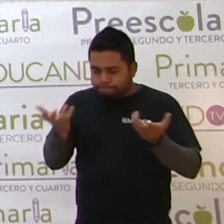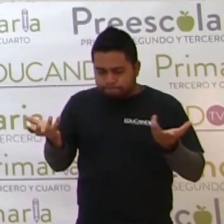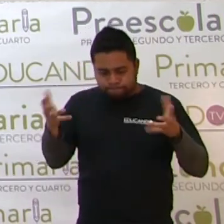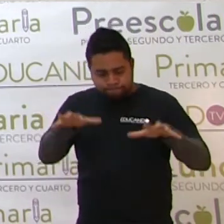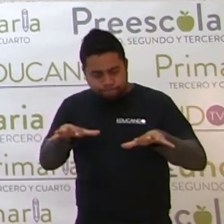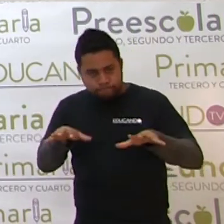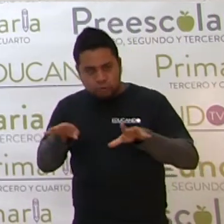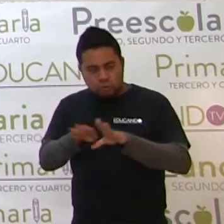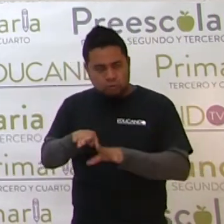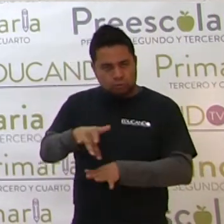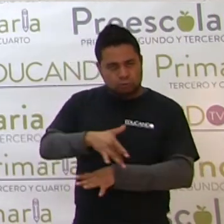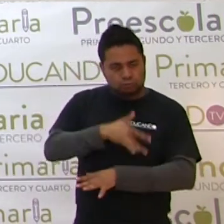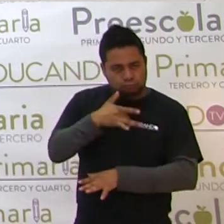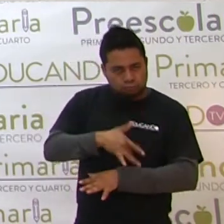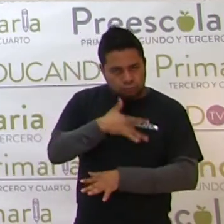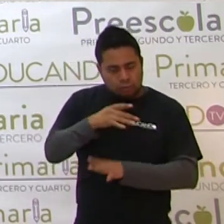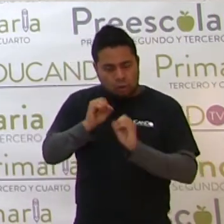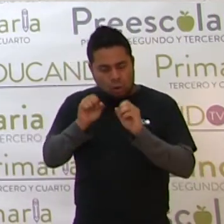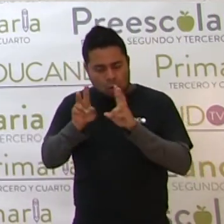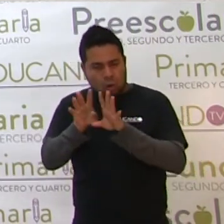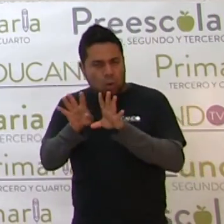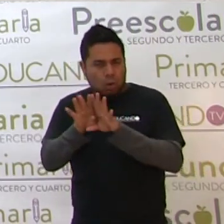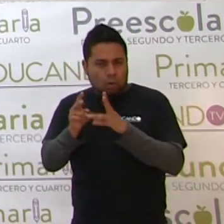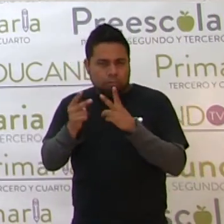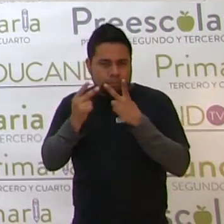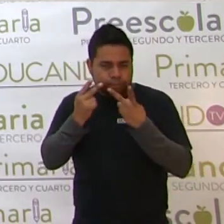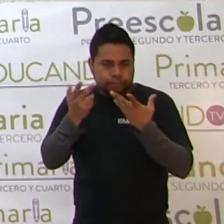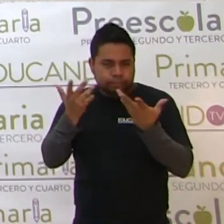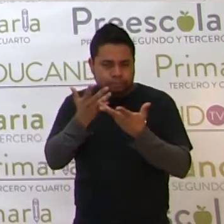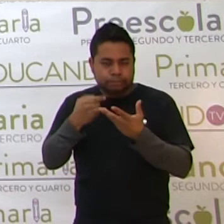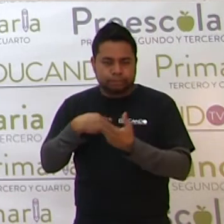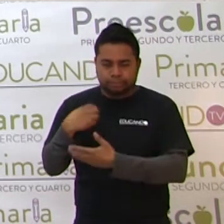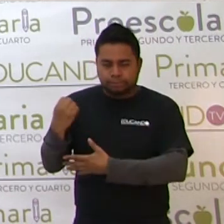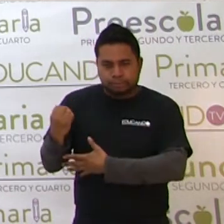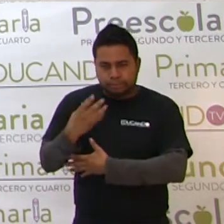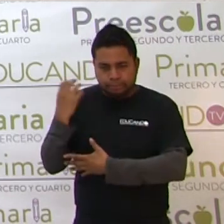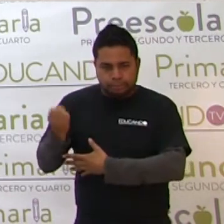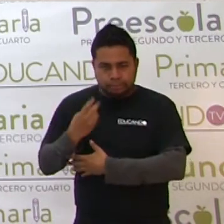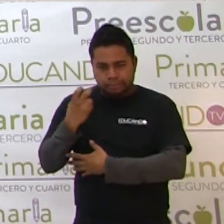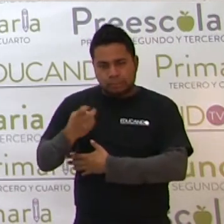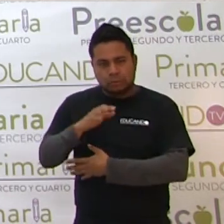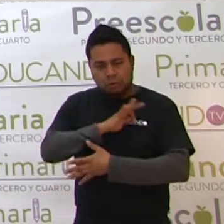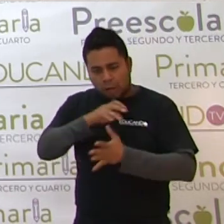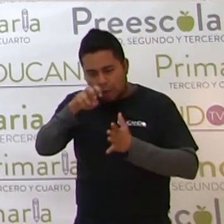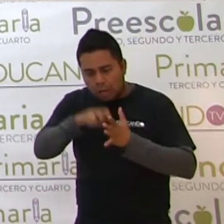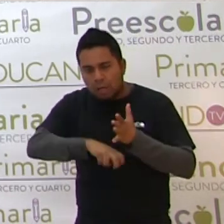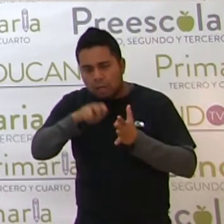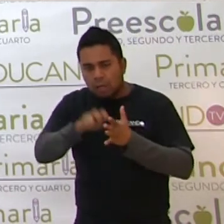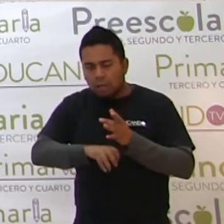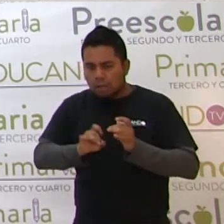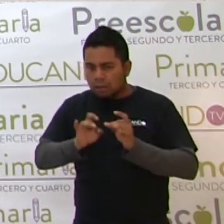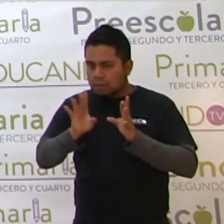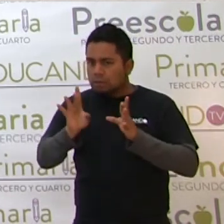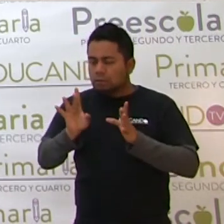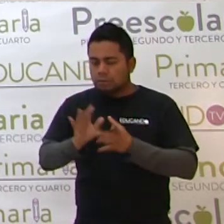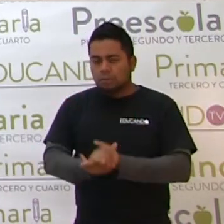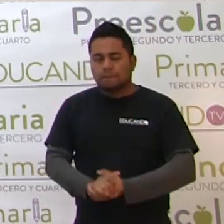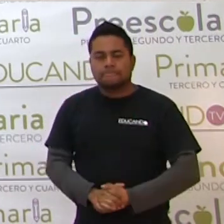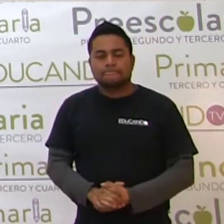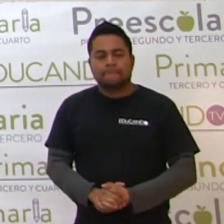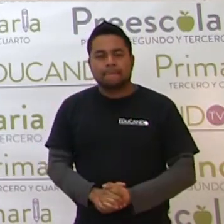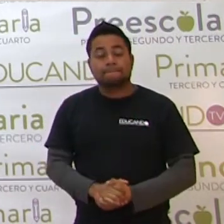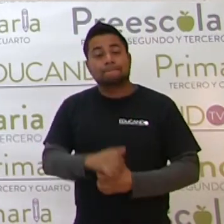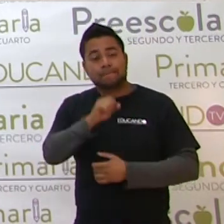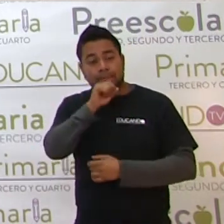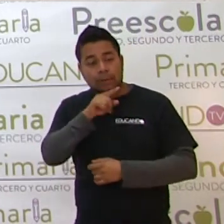cómo se sienten o cómo ven que van haciendo su exposición y hacer los cambios necesarios, ¿sí? Hacer